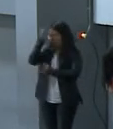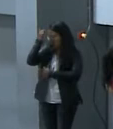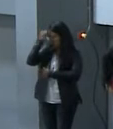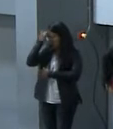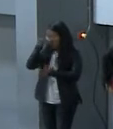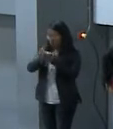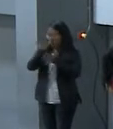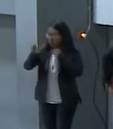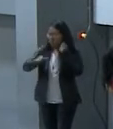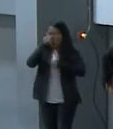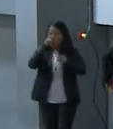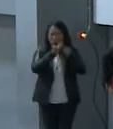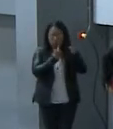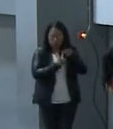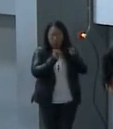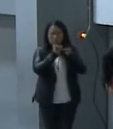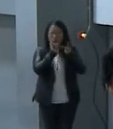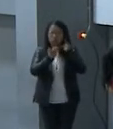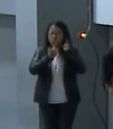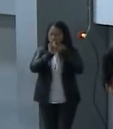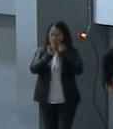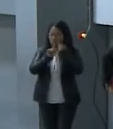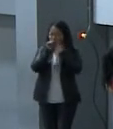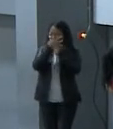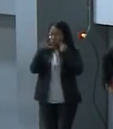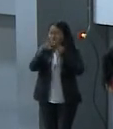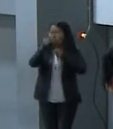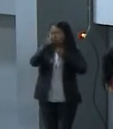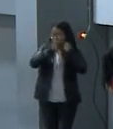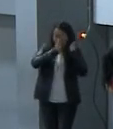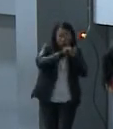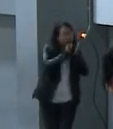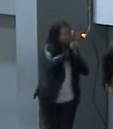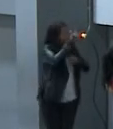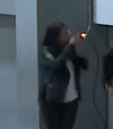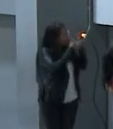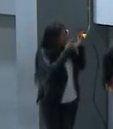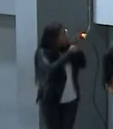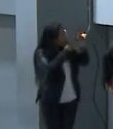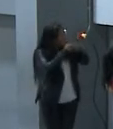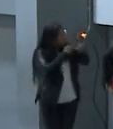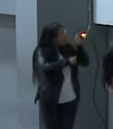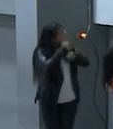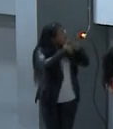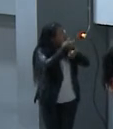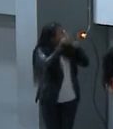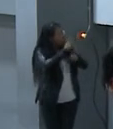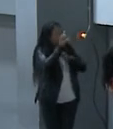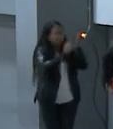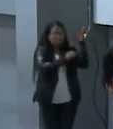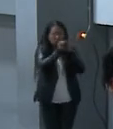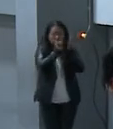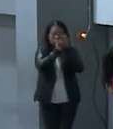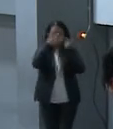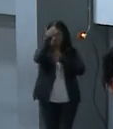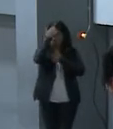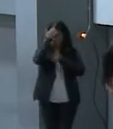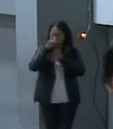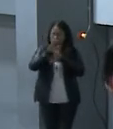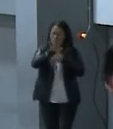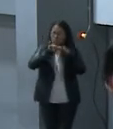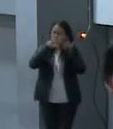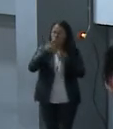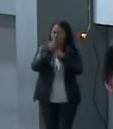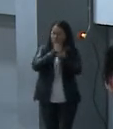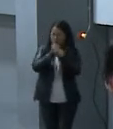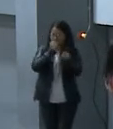y tiene dos puntos, uno de términos de negociación, que no me voy a centrar, y el capítulo de dignificación de la labor docente. Ese capítulo tiene